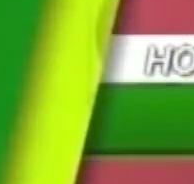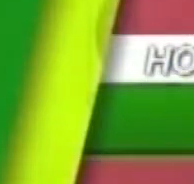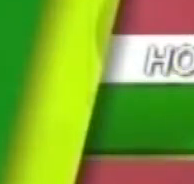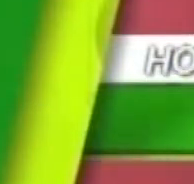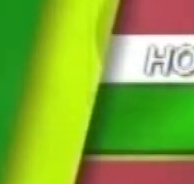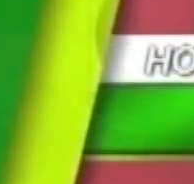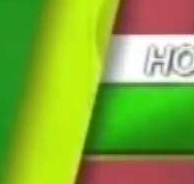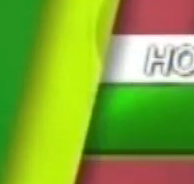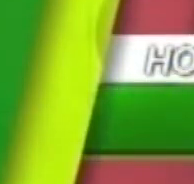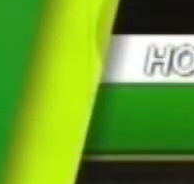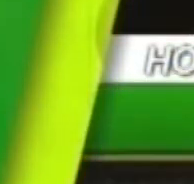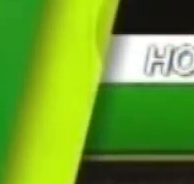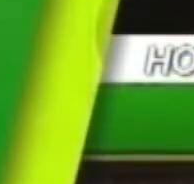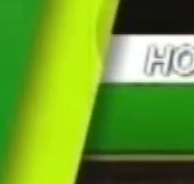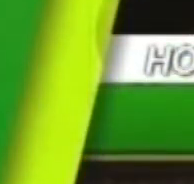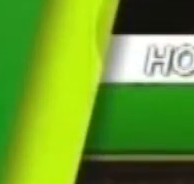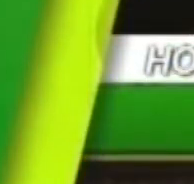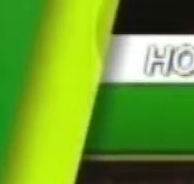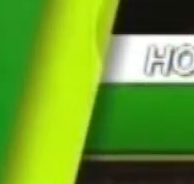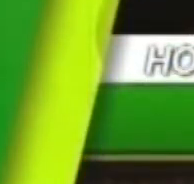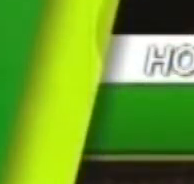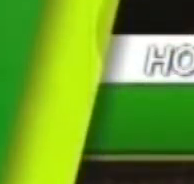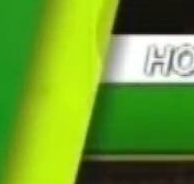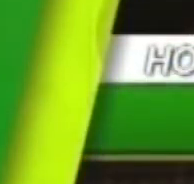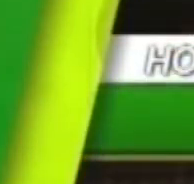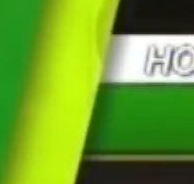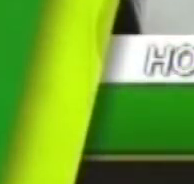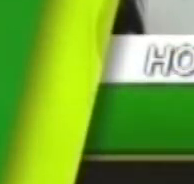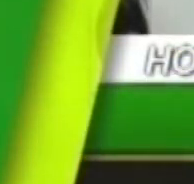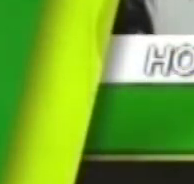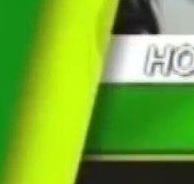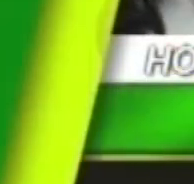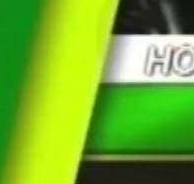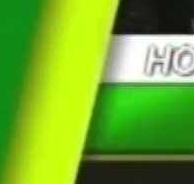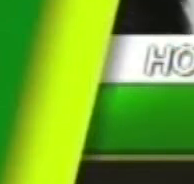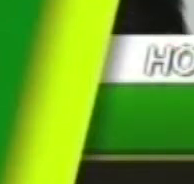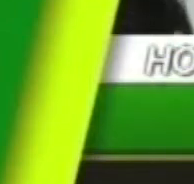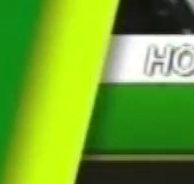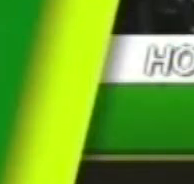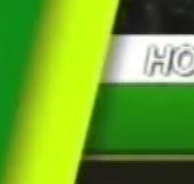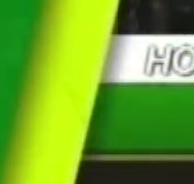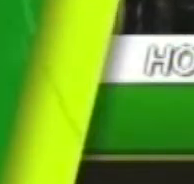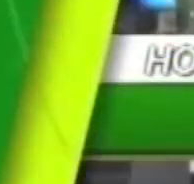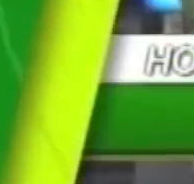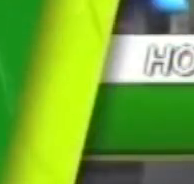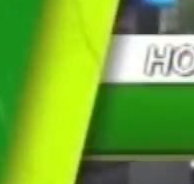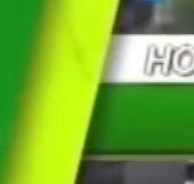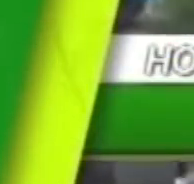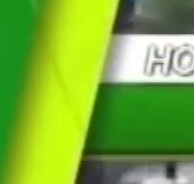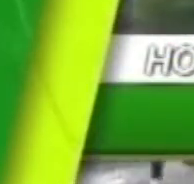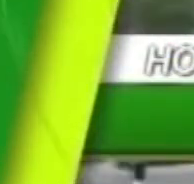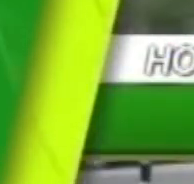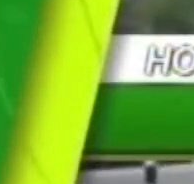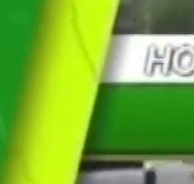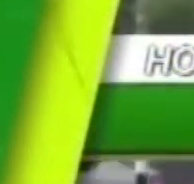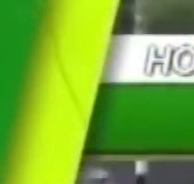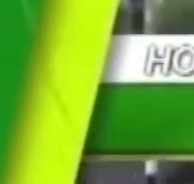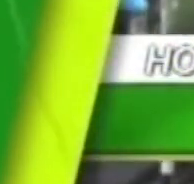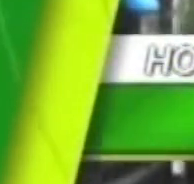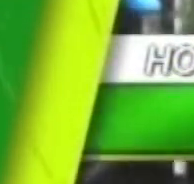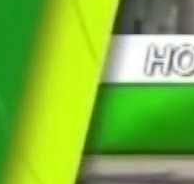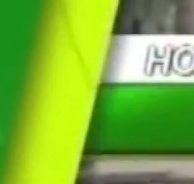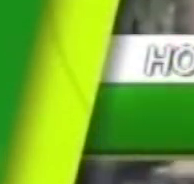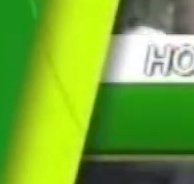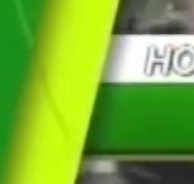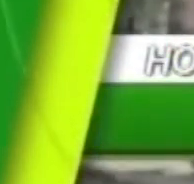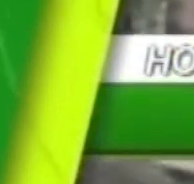en Cartagena y Valledupar. Onda tropical ocasionará fuertes lluvias en la región Caribe durante el fin de semana. IDEAN pide